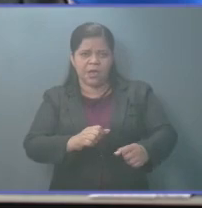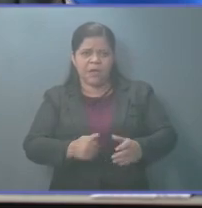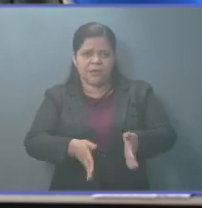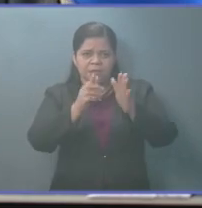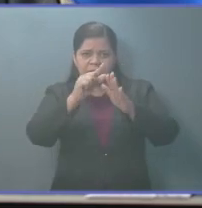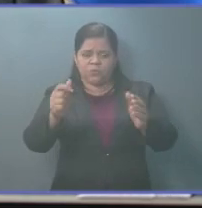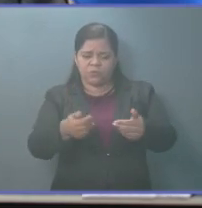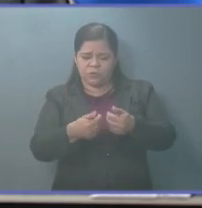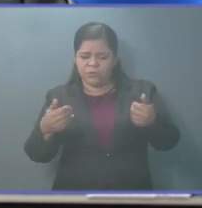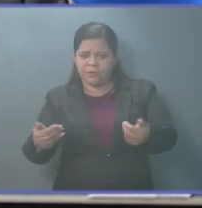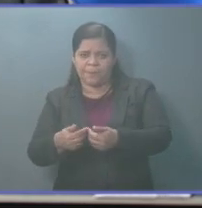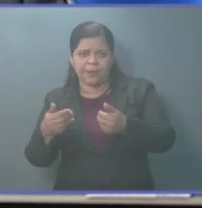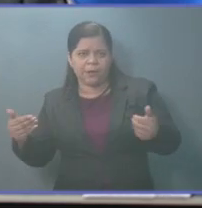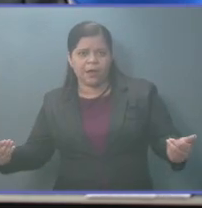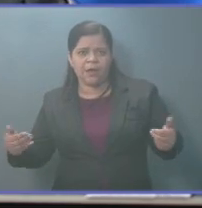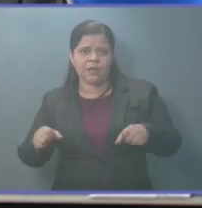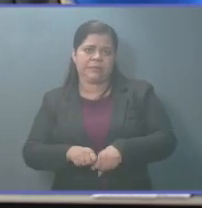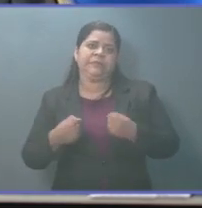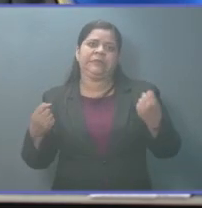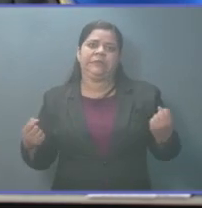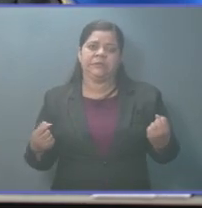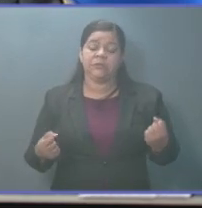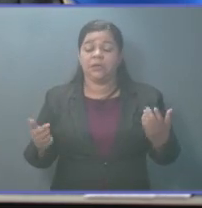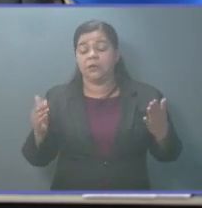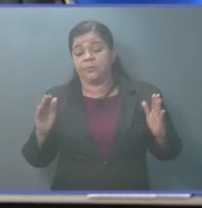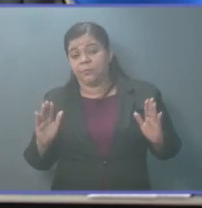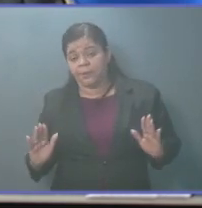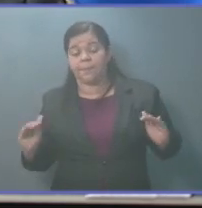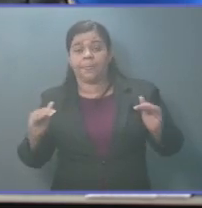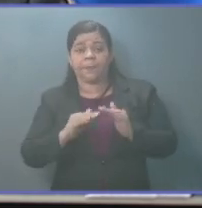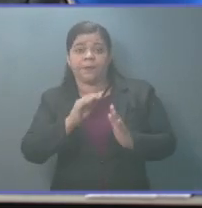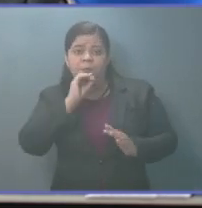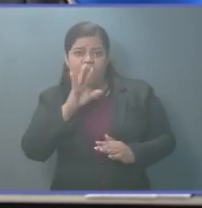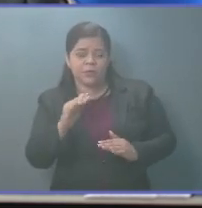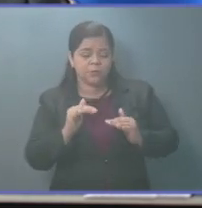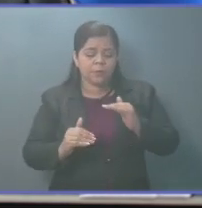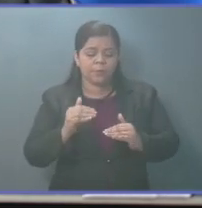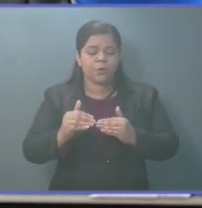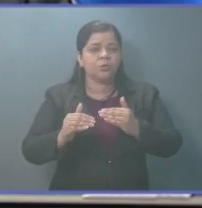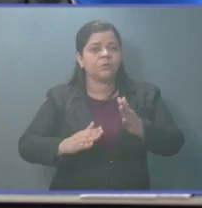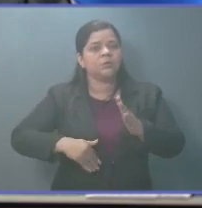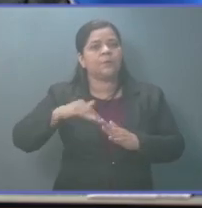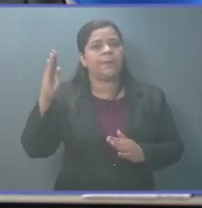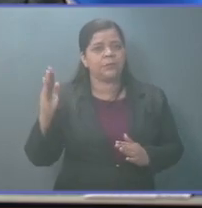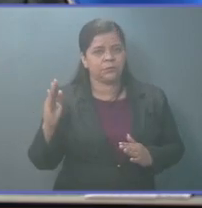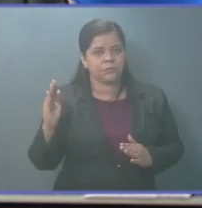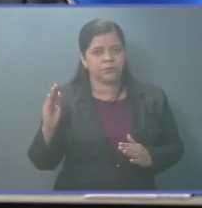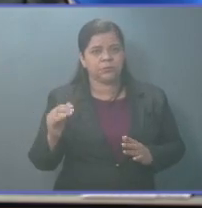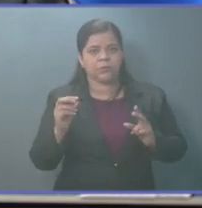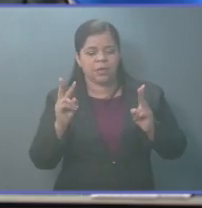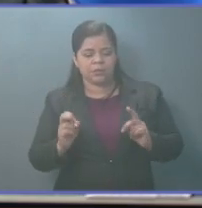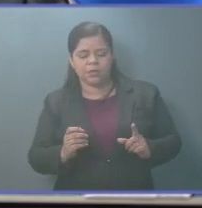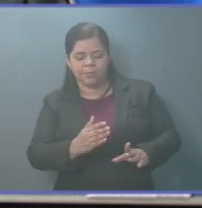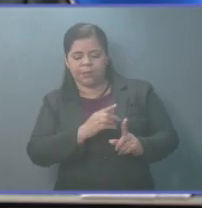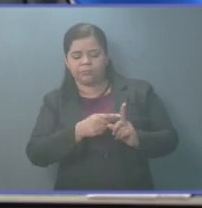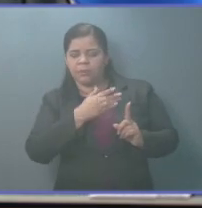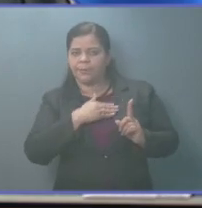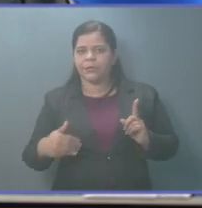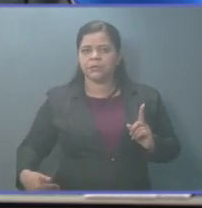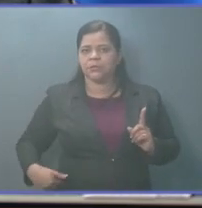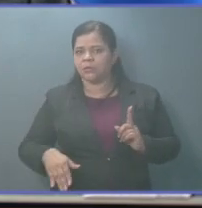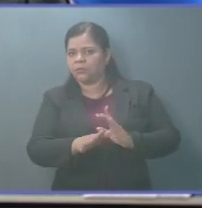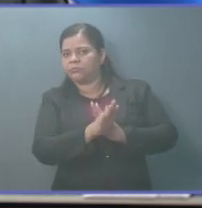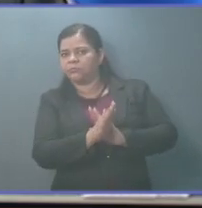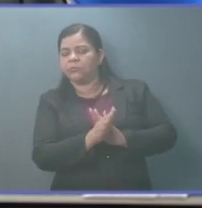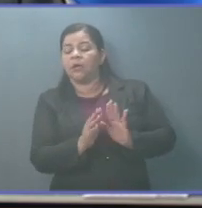poderes. Pero también dice que se trató de un procedimiento mayor de la seguridad del presidente, por